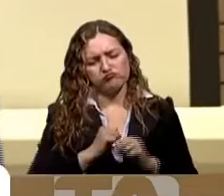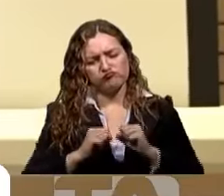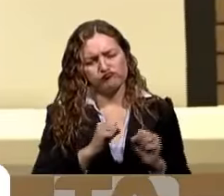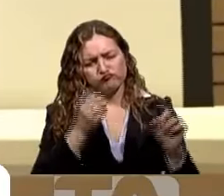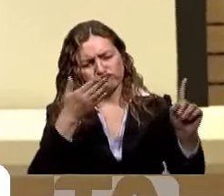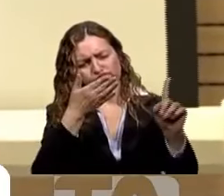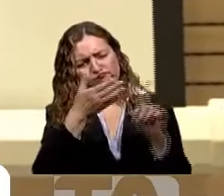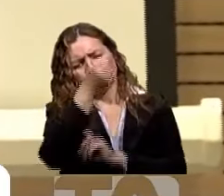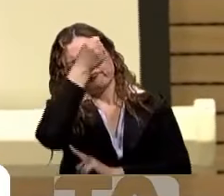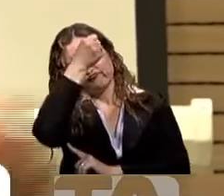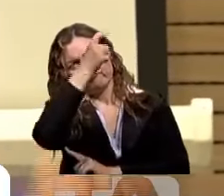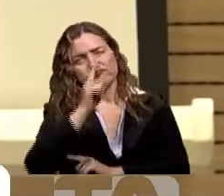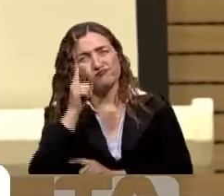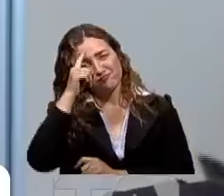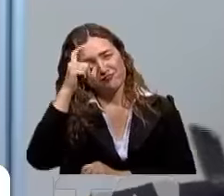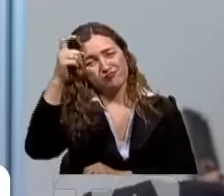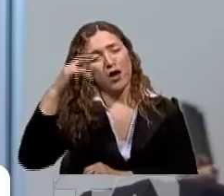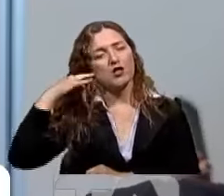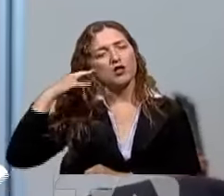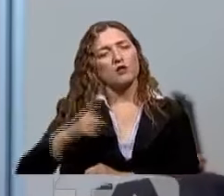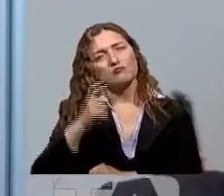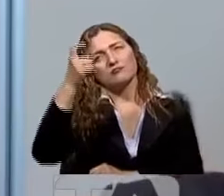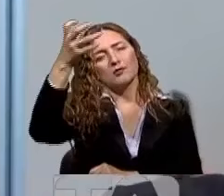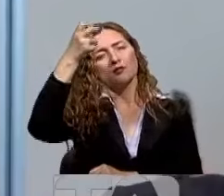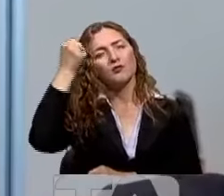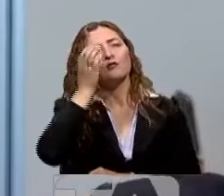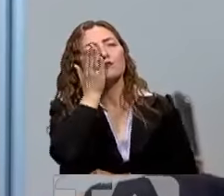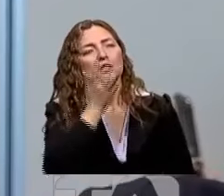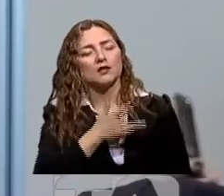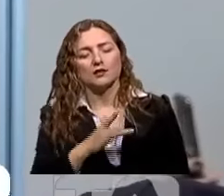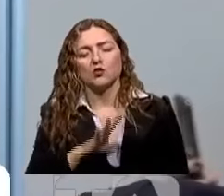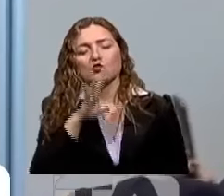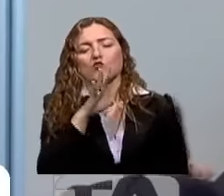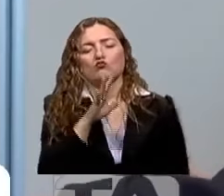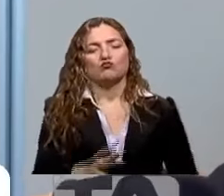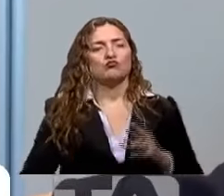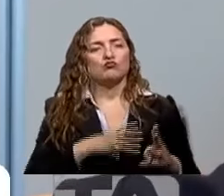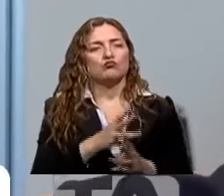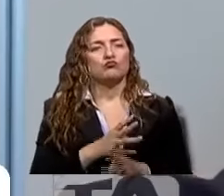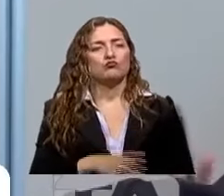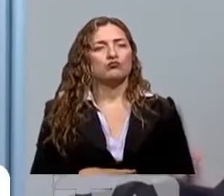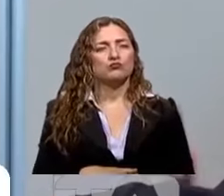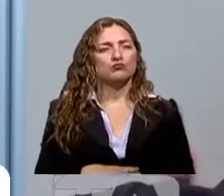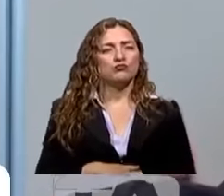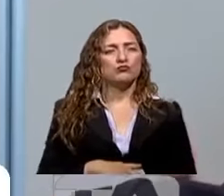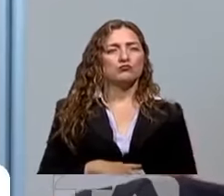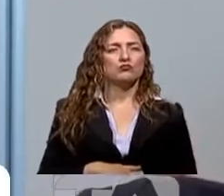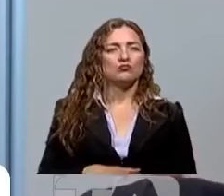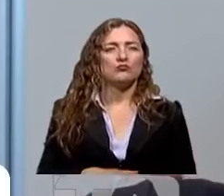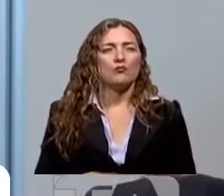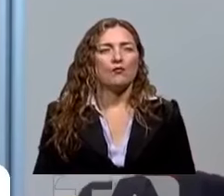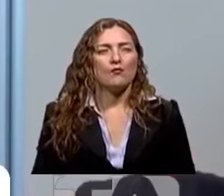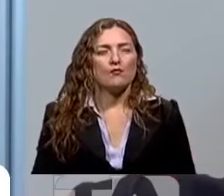alcanzar todo eso que me proponía desde pequeña. Sinceramente, soy la madre más orgullosa del mundo, como todas las madres de familia, compañeras que